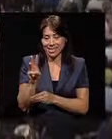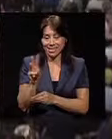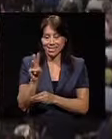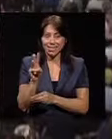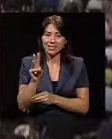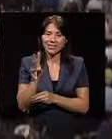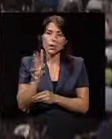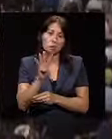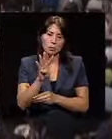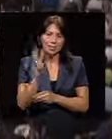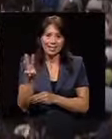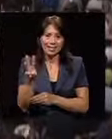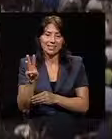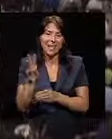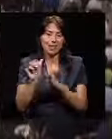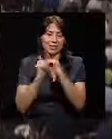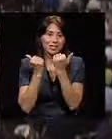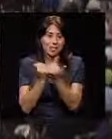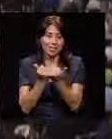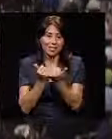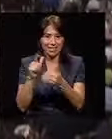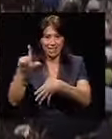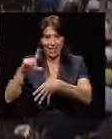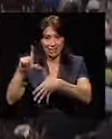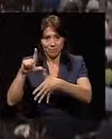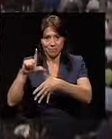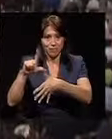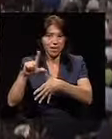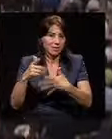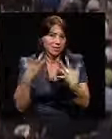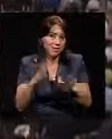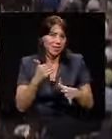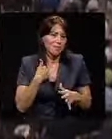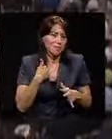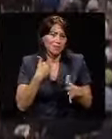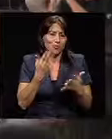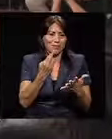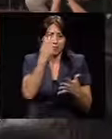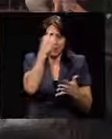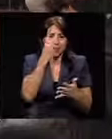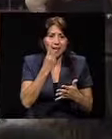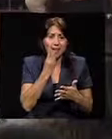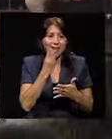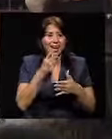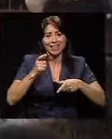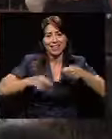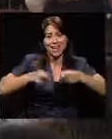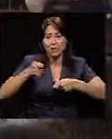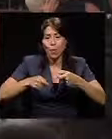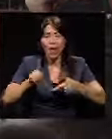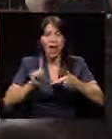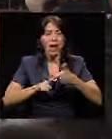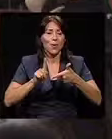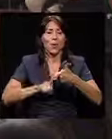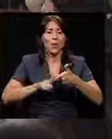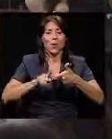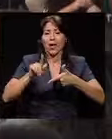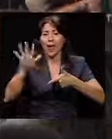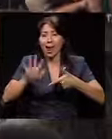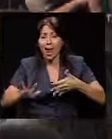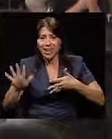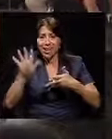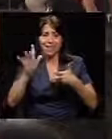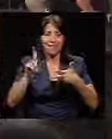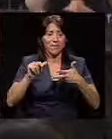Latinoamérica y por toda Latinoamérica, en Caribe, como en Trinidad y Tobago y República Dominicana, en Centroamérica, como en Costa Rica,